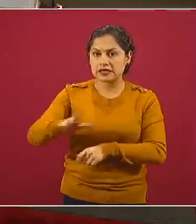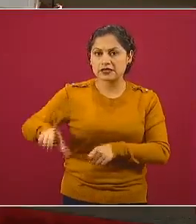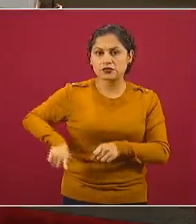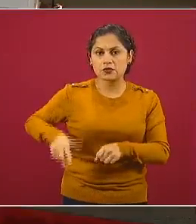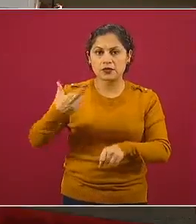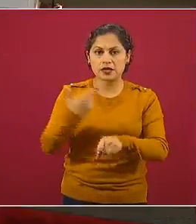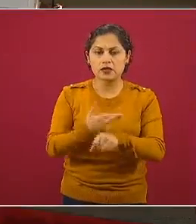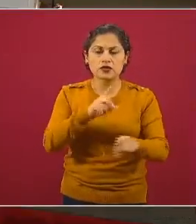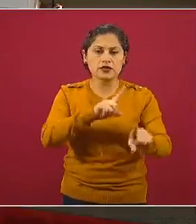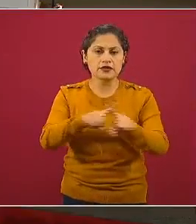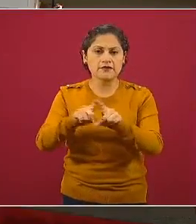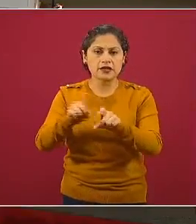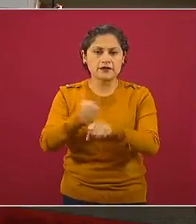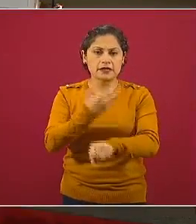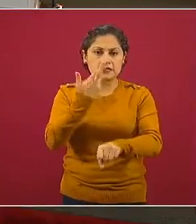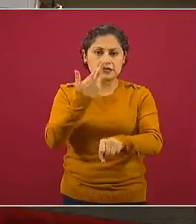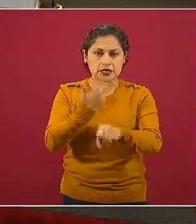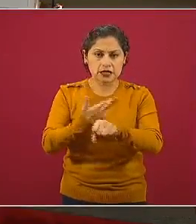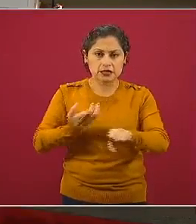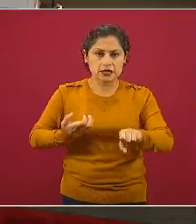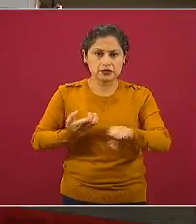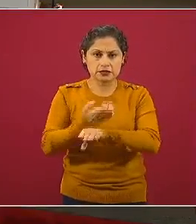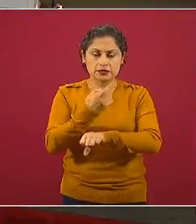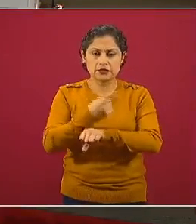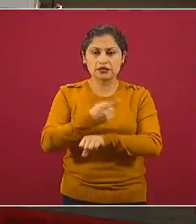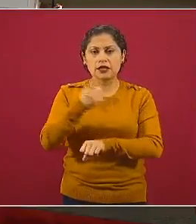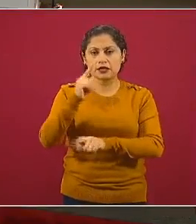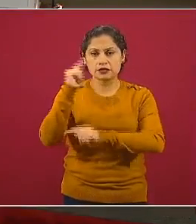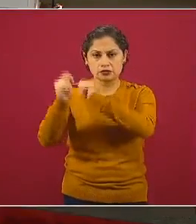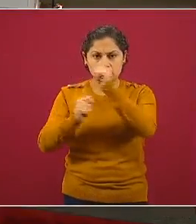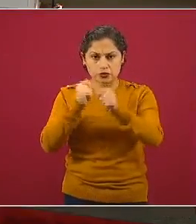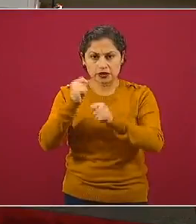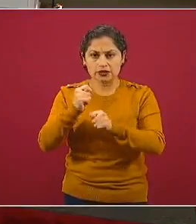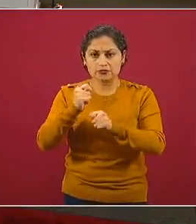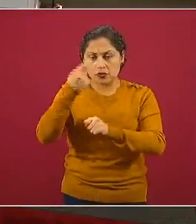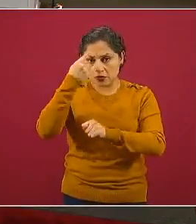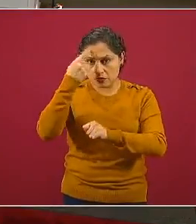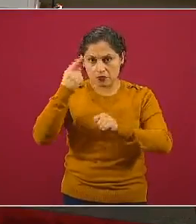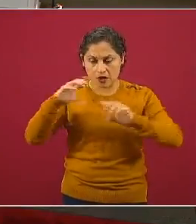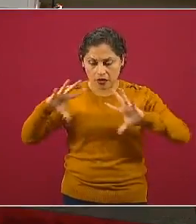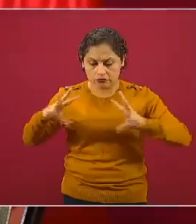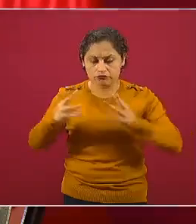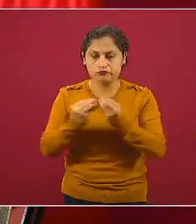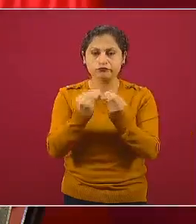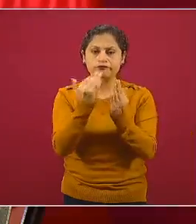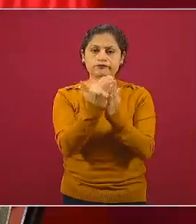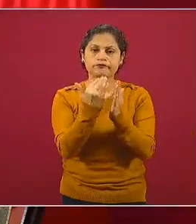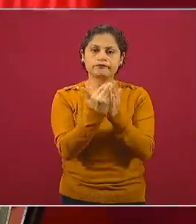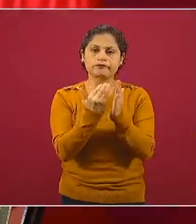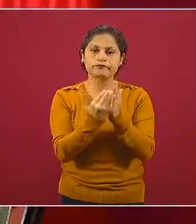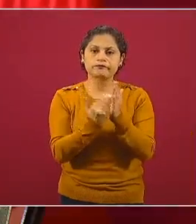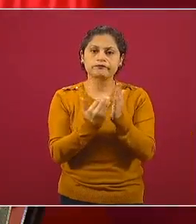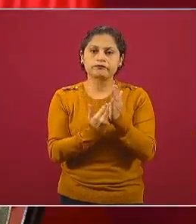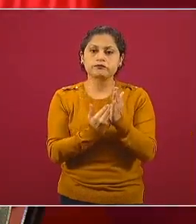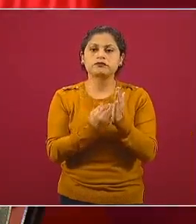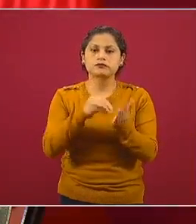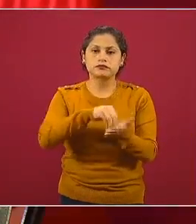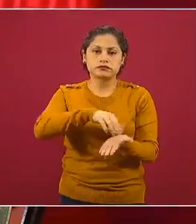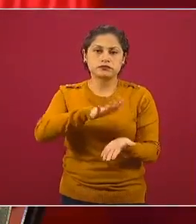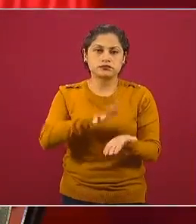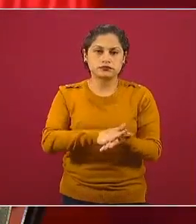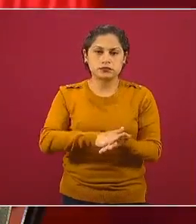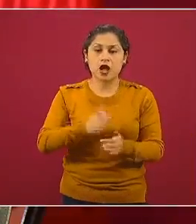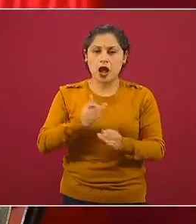de turismo de estos mismos estados de la República para integrar el documento, que además ahora se mandará un